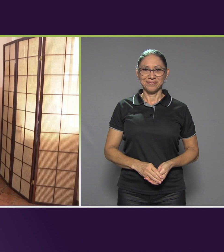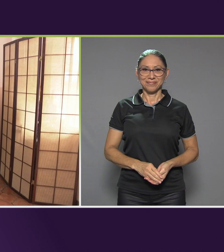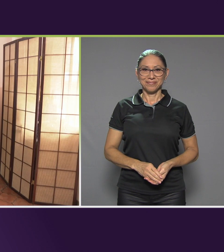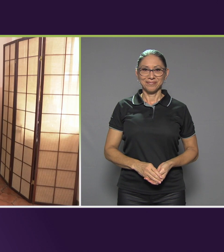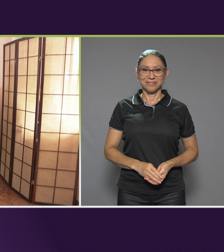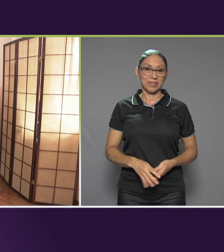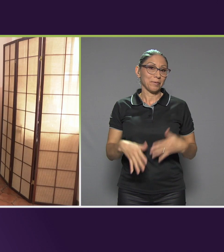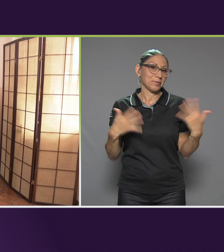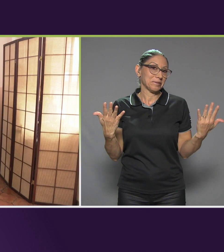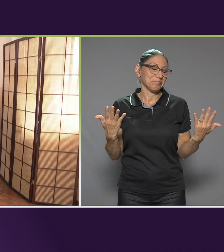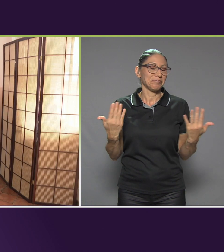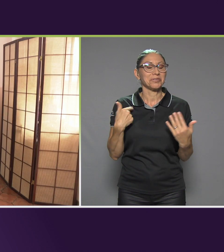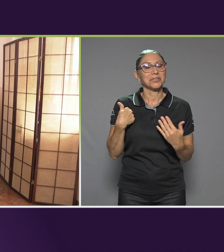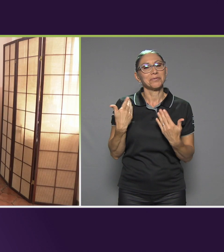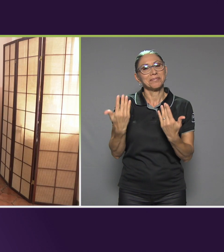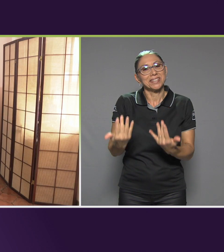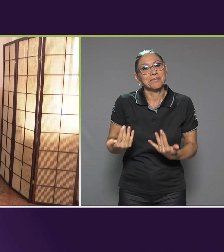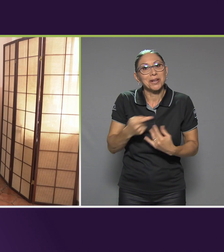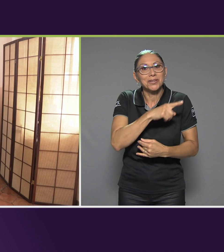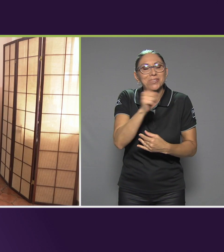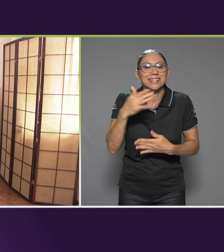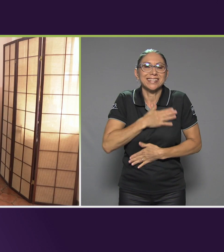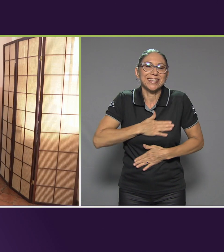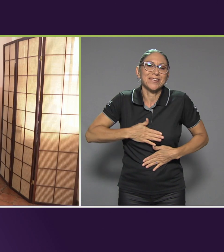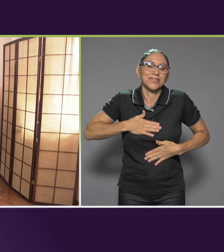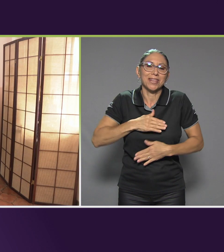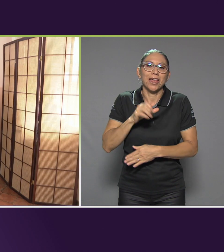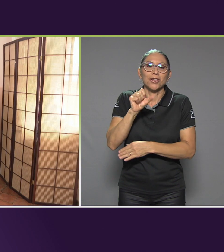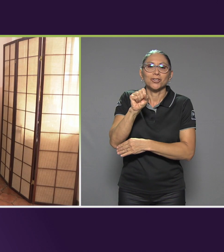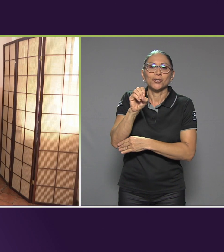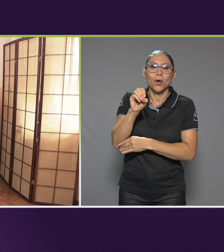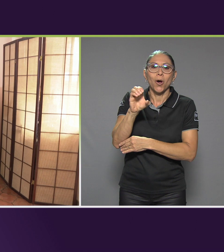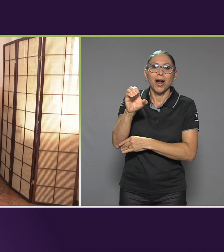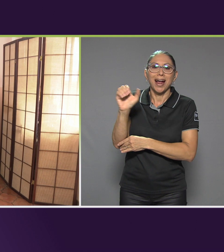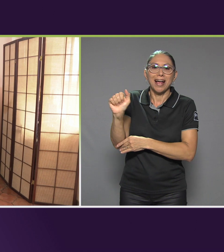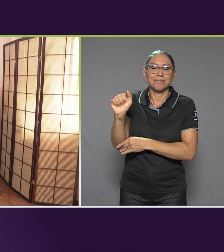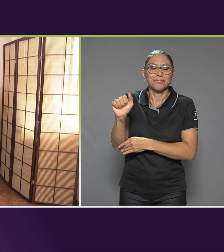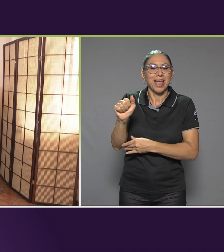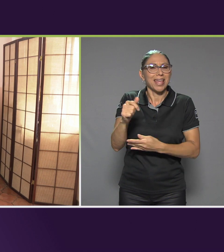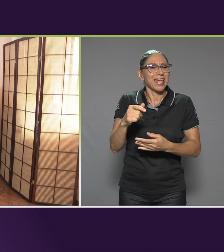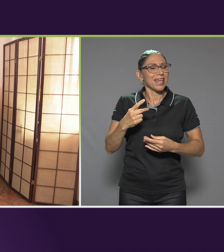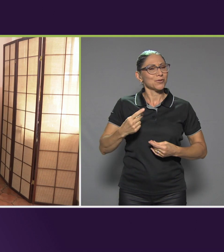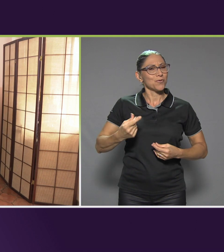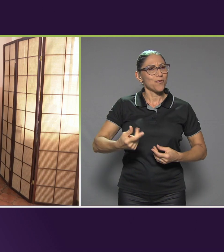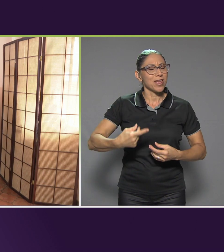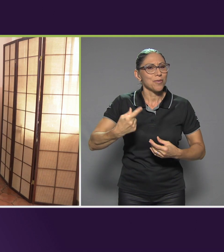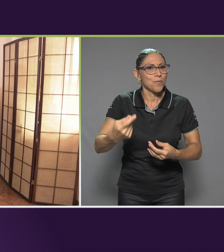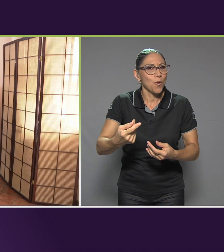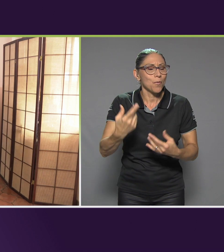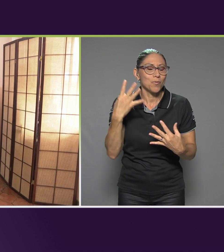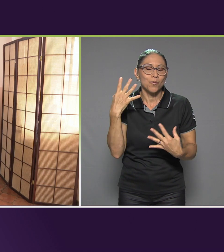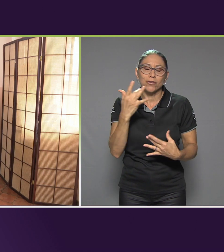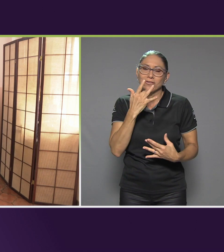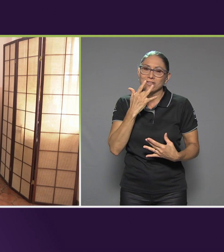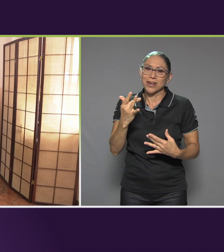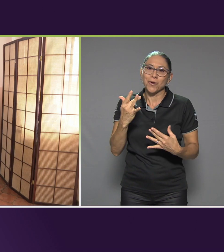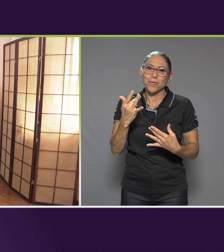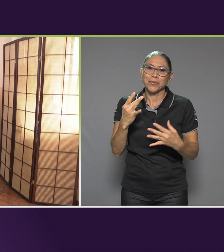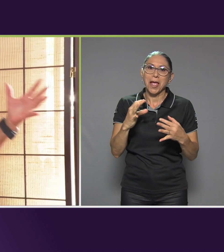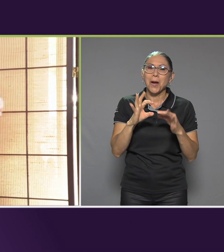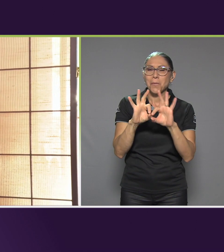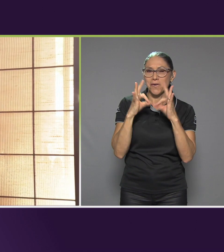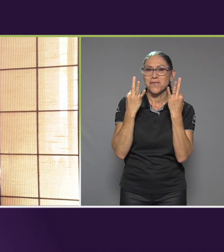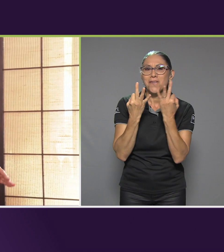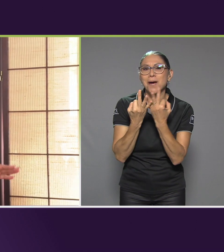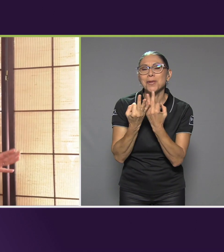Bueno, espero que hayan disfrutado el soca, que es un ritmo muy rico, pariente del merengue. Todos son primos hermanos. Así